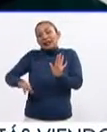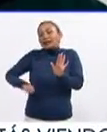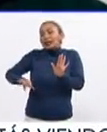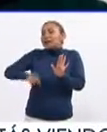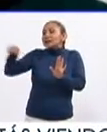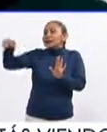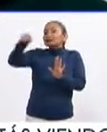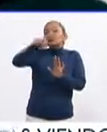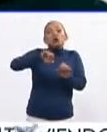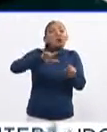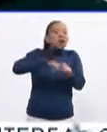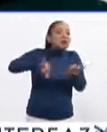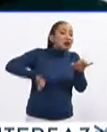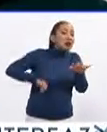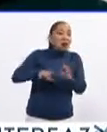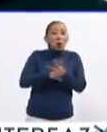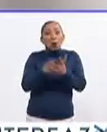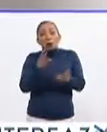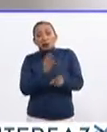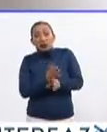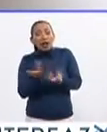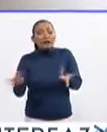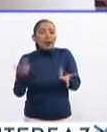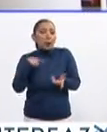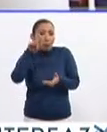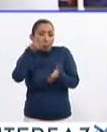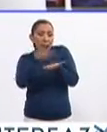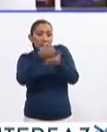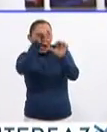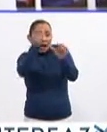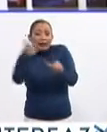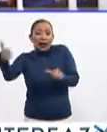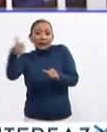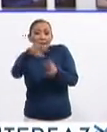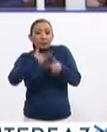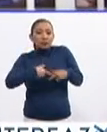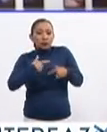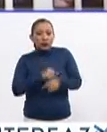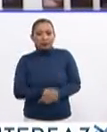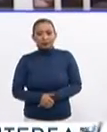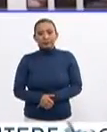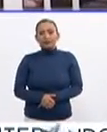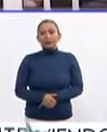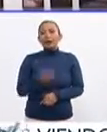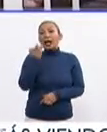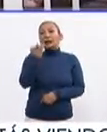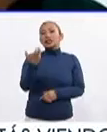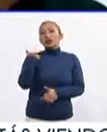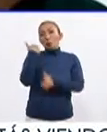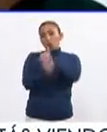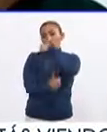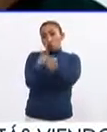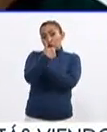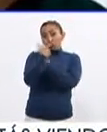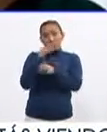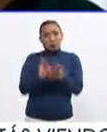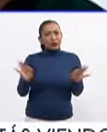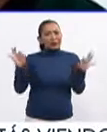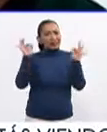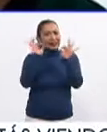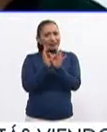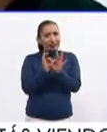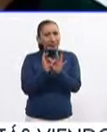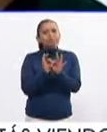intereses sociales y estéticos dentro de las propuestas artísticas de cada autor. Es un certamen que para nosotros es muy